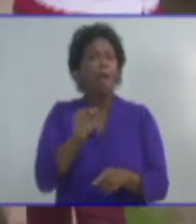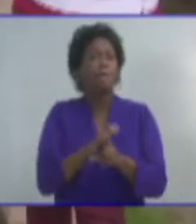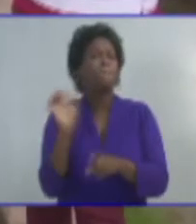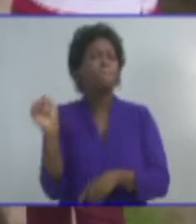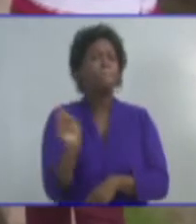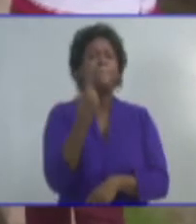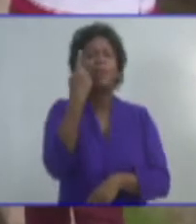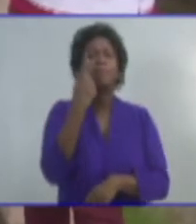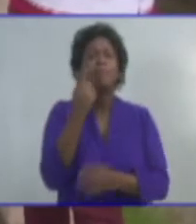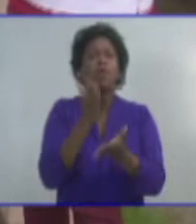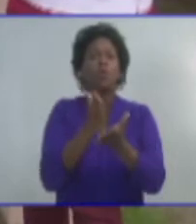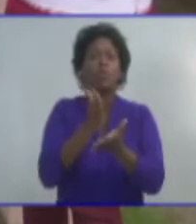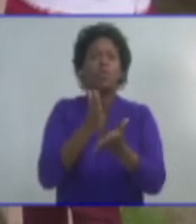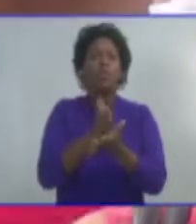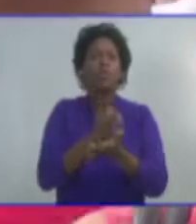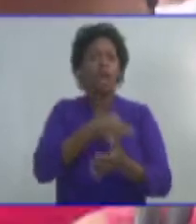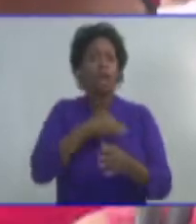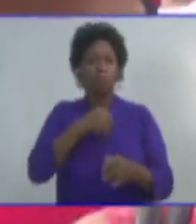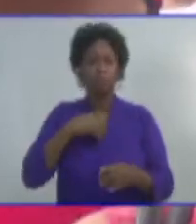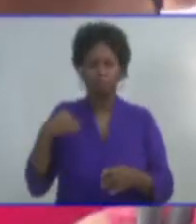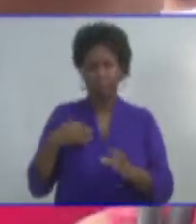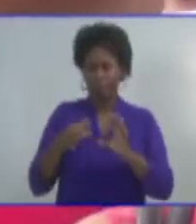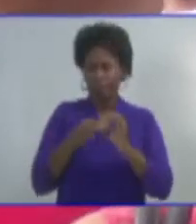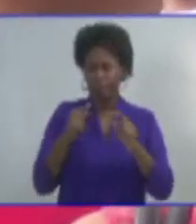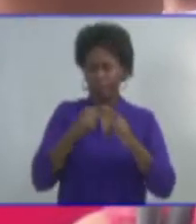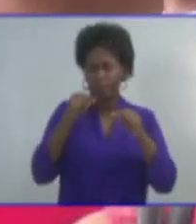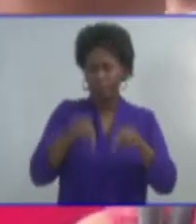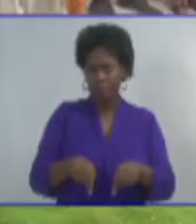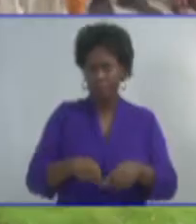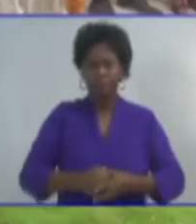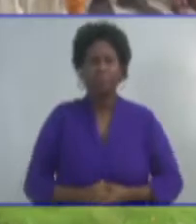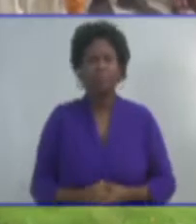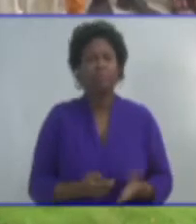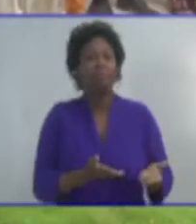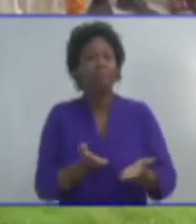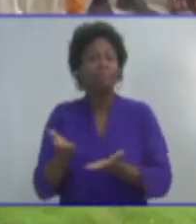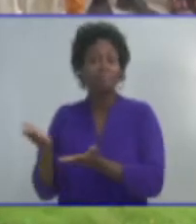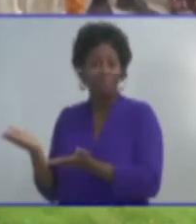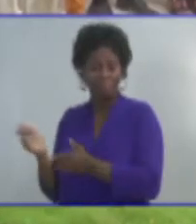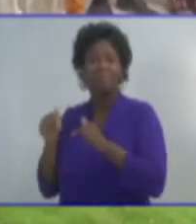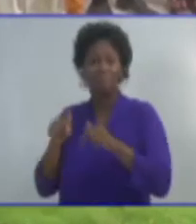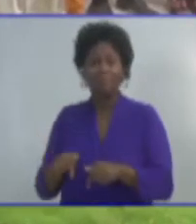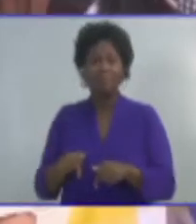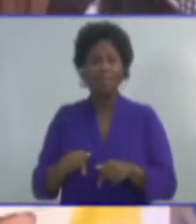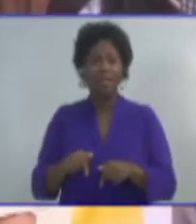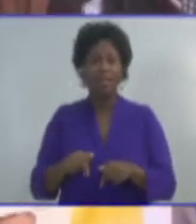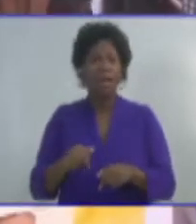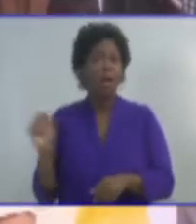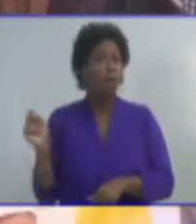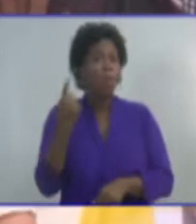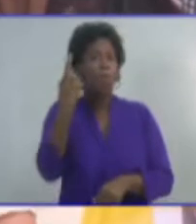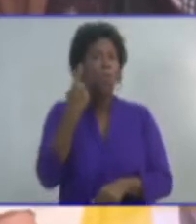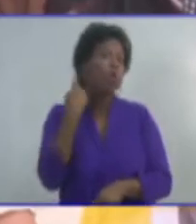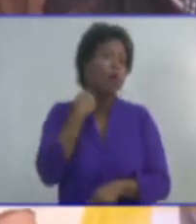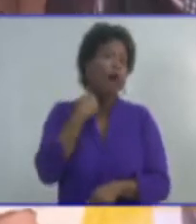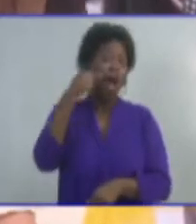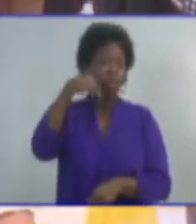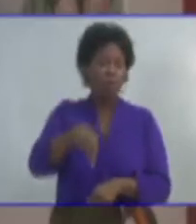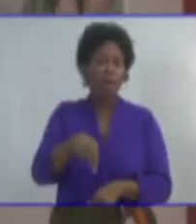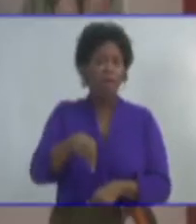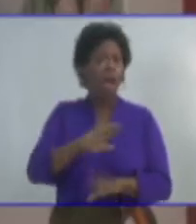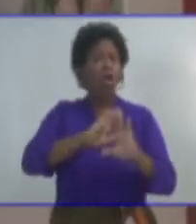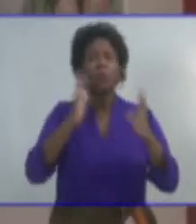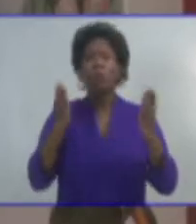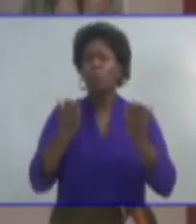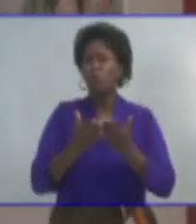año de la Universidad de Guantánamo. Estamos muy felices de recibir a nuestros estudiantes todos, porque ya no es solo el primer año, ahora se incorporan